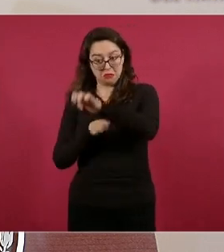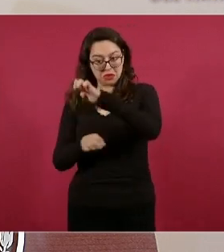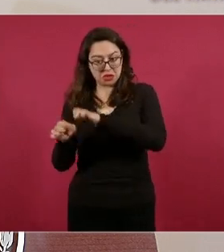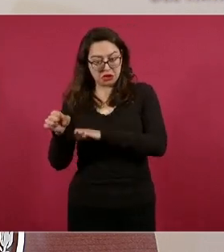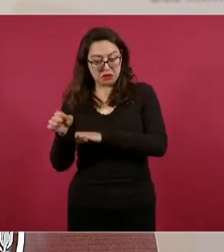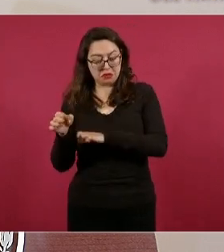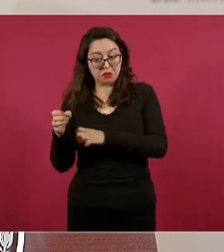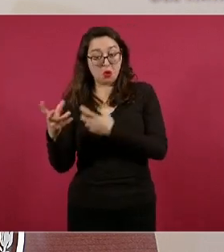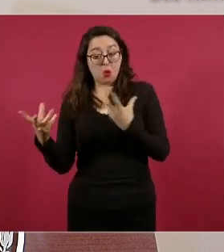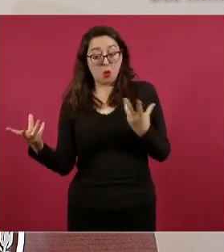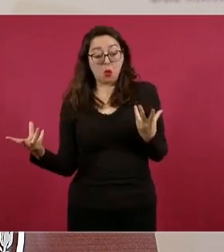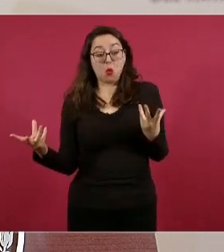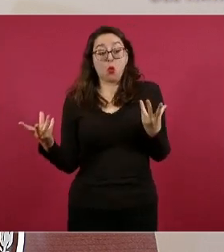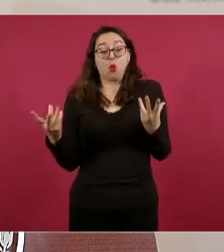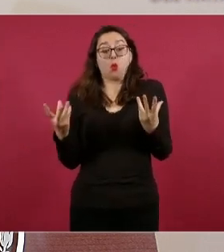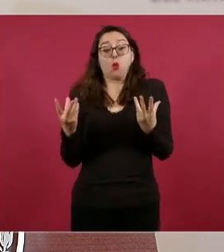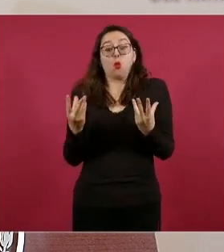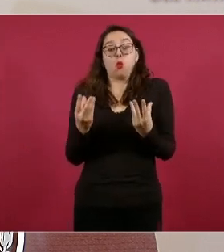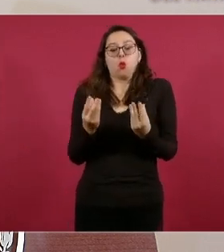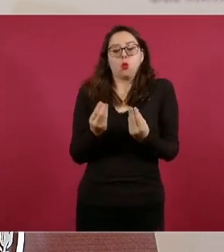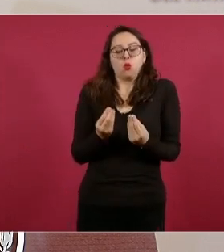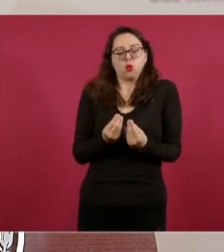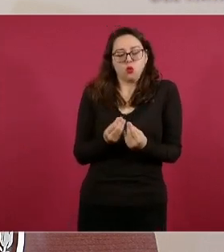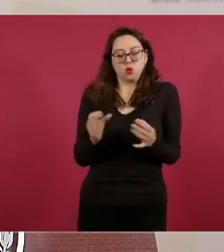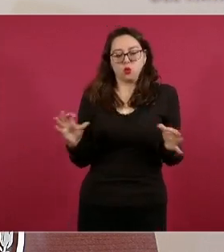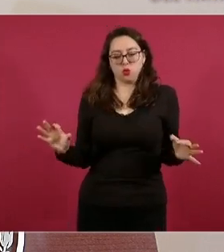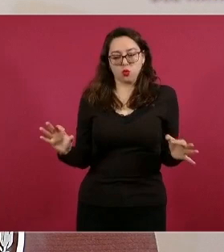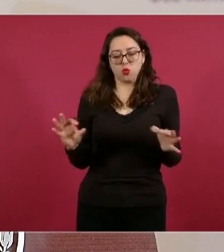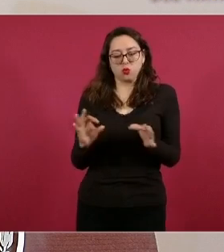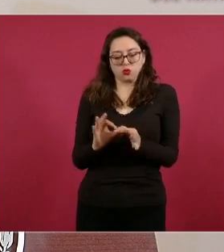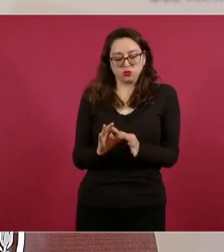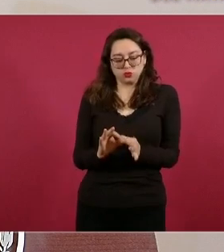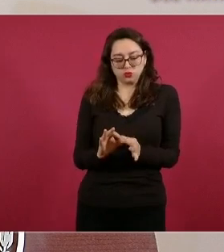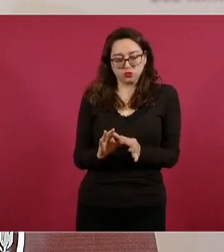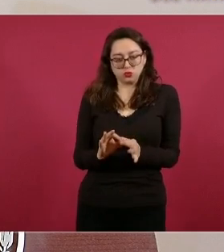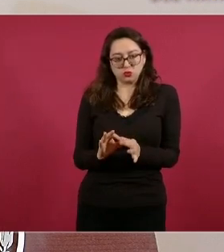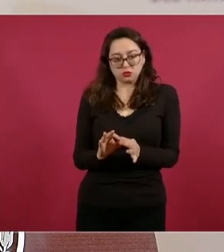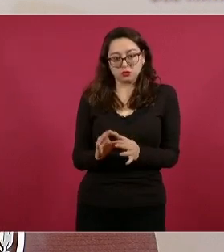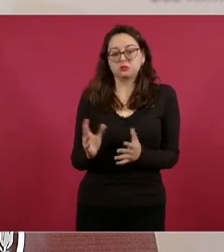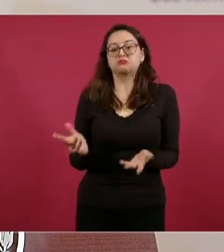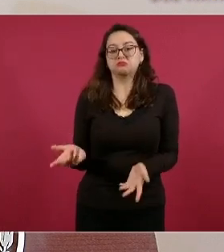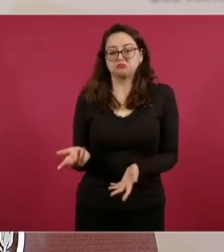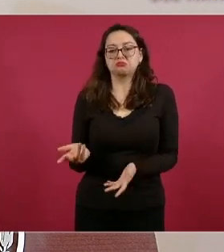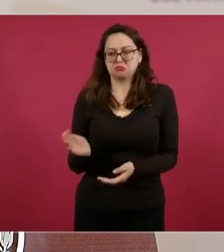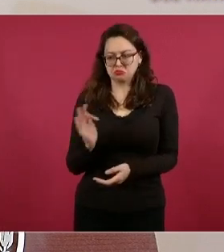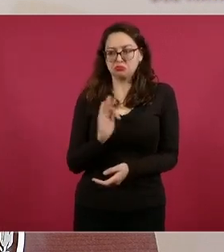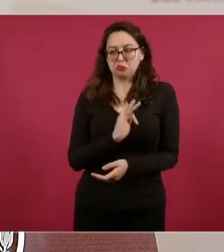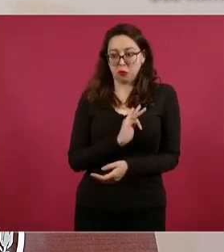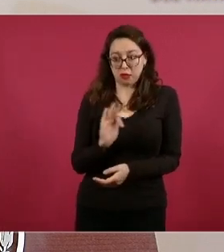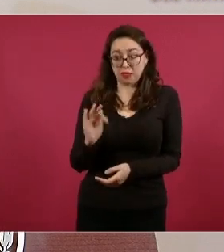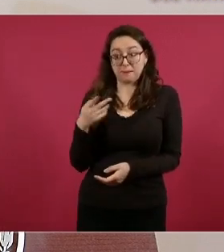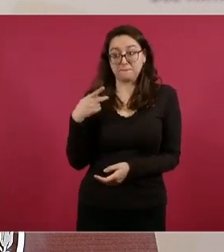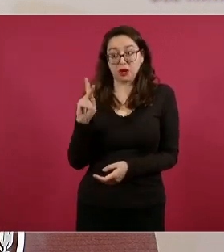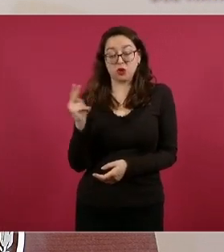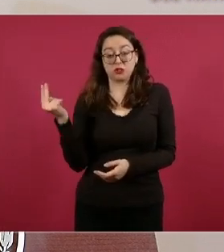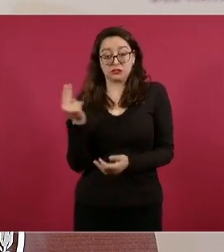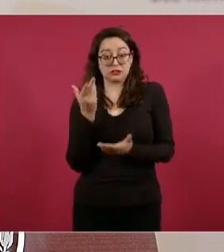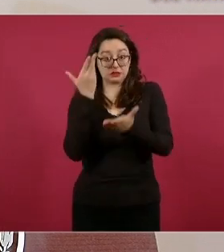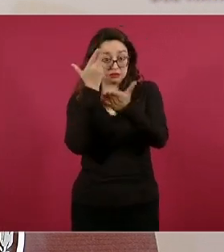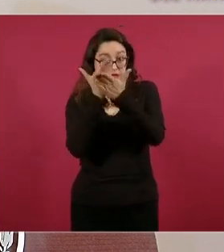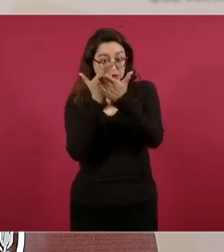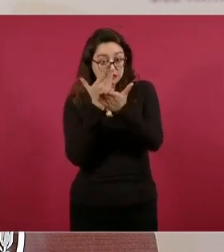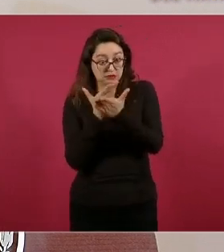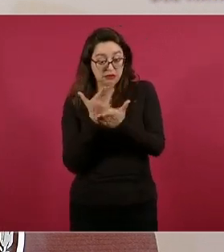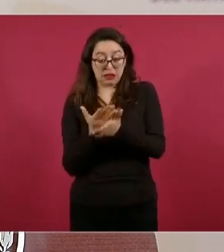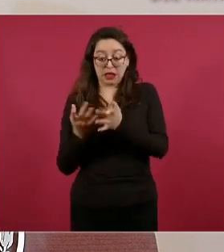una tomografía, para hacer un diagnóstico, requiere construir un dossier técnico que pueda evidenciar la calidad, la